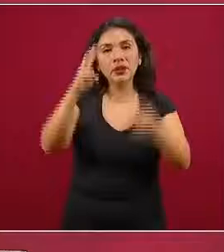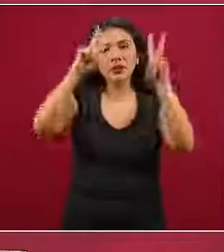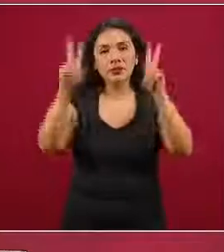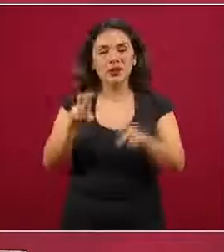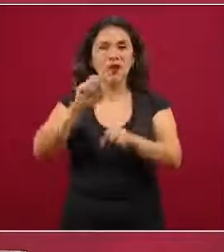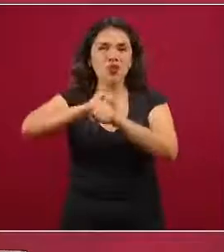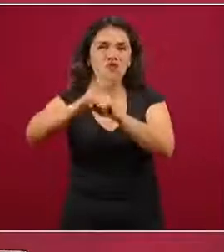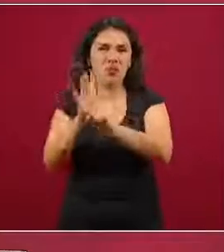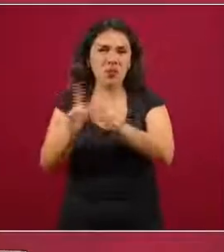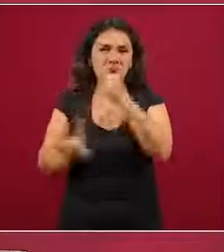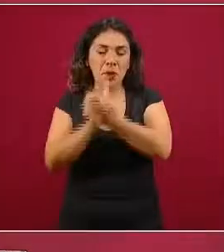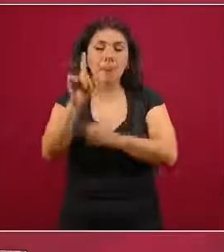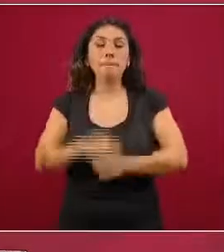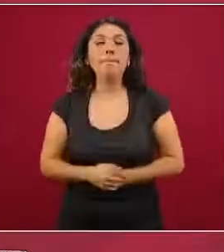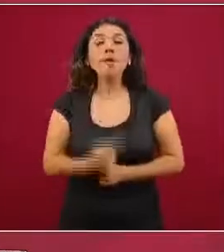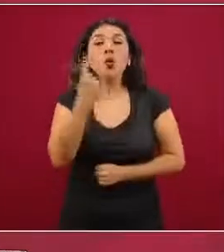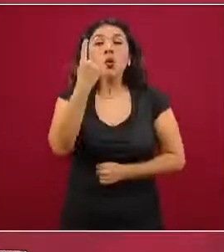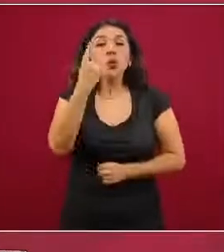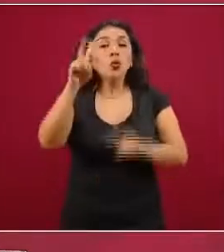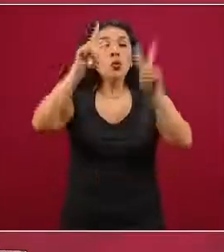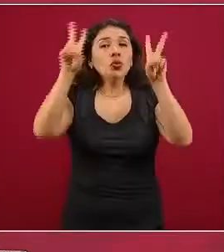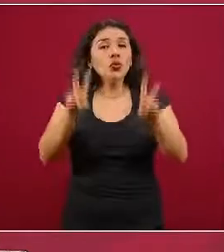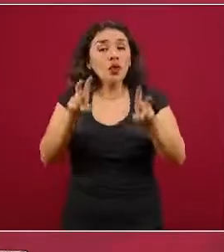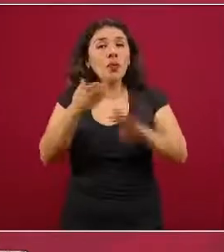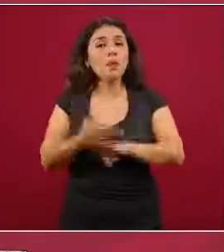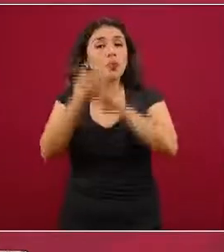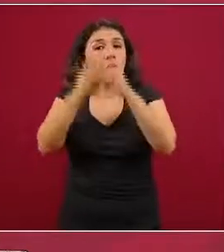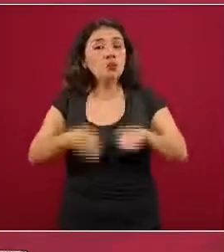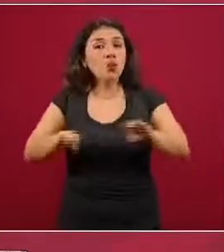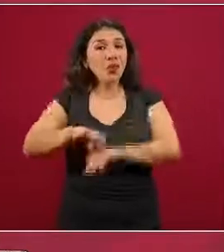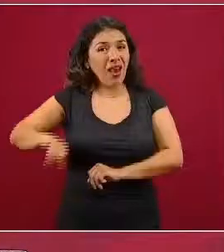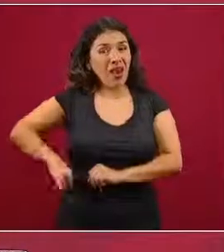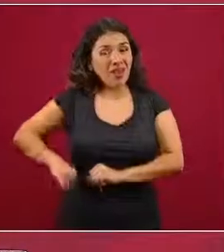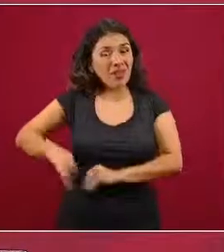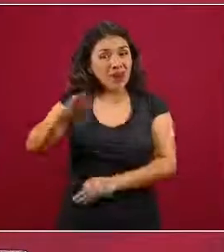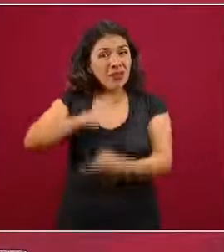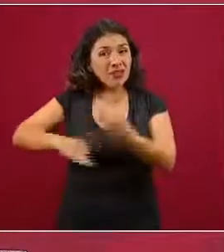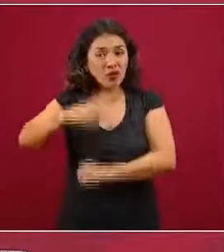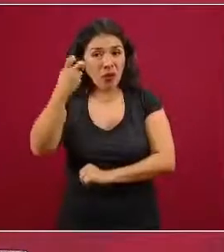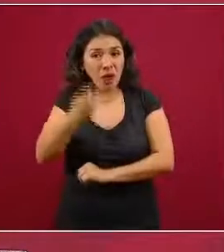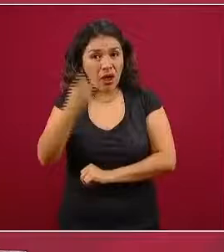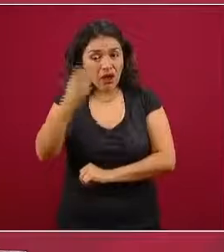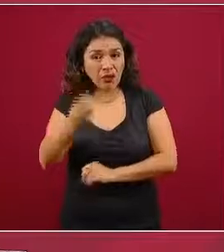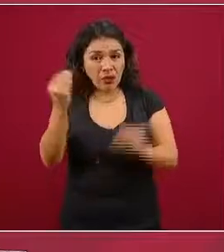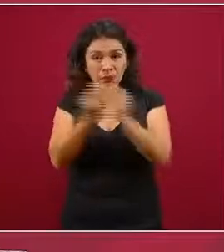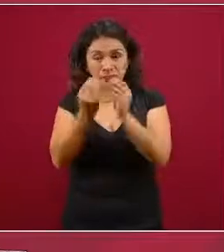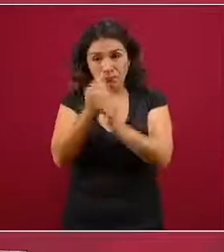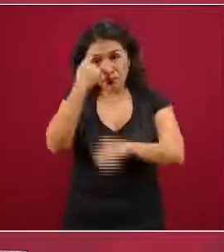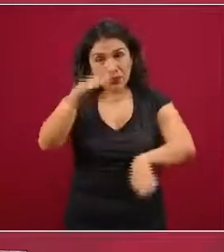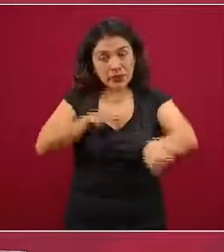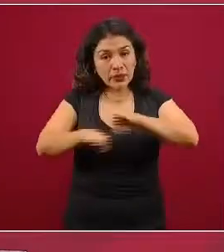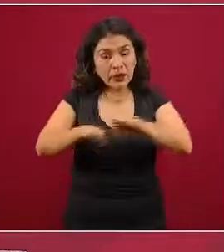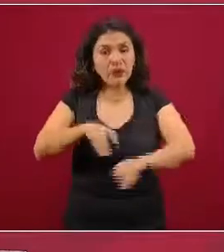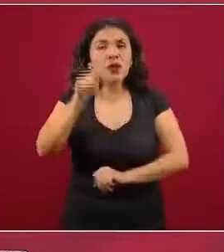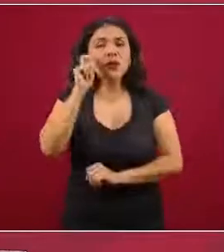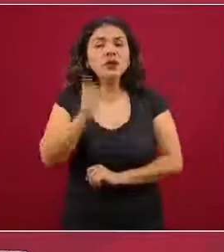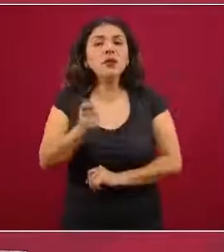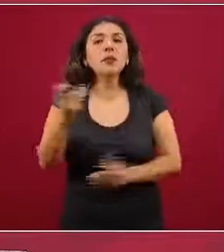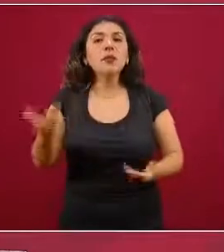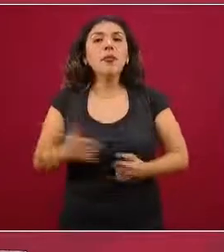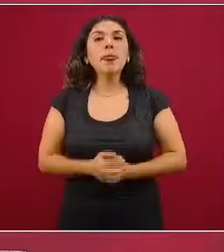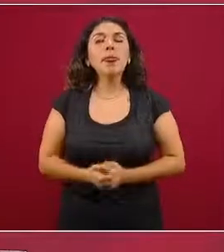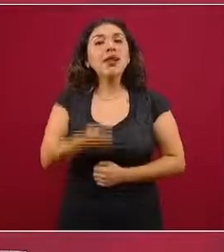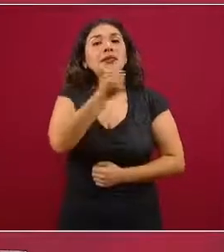COVID. Y uno de los temas que ha sido de especial interés dentro de este campo de trabajo es la